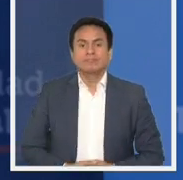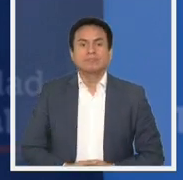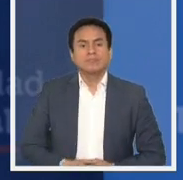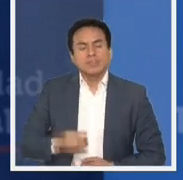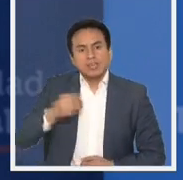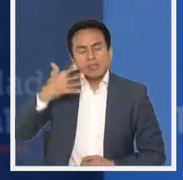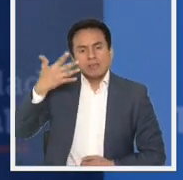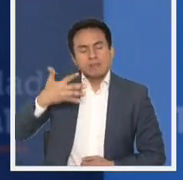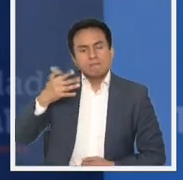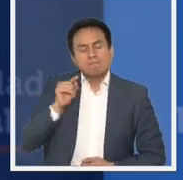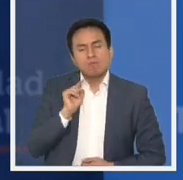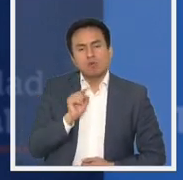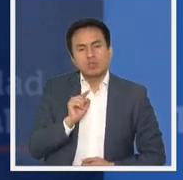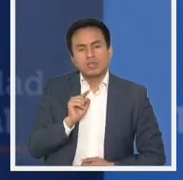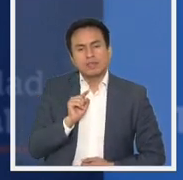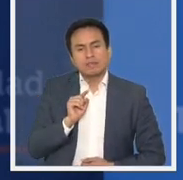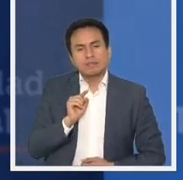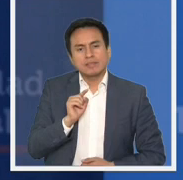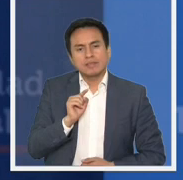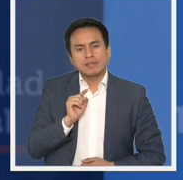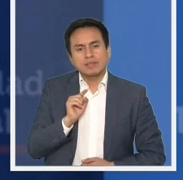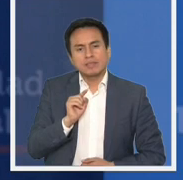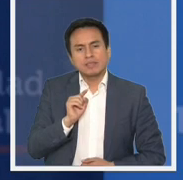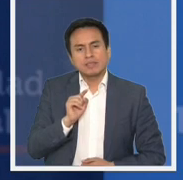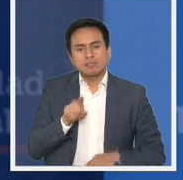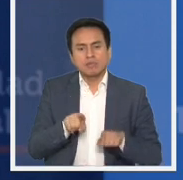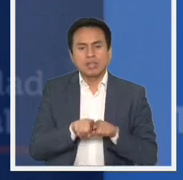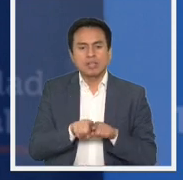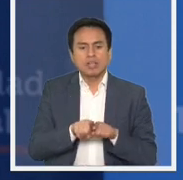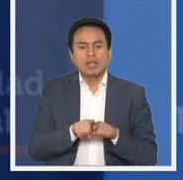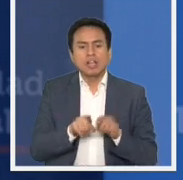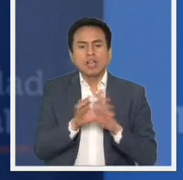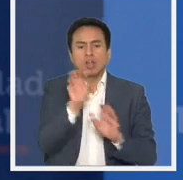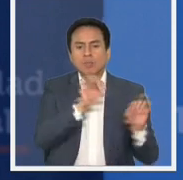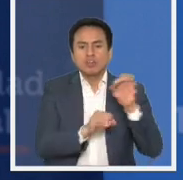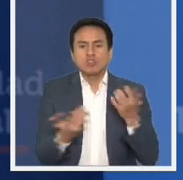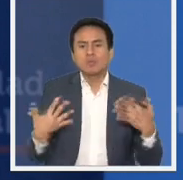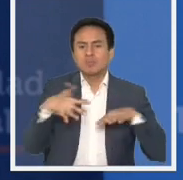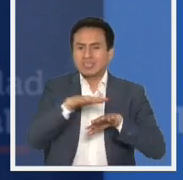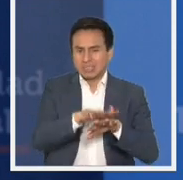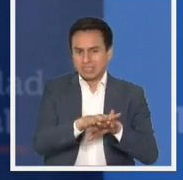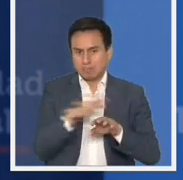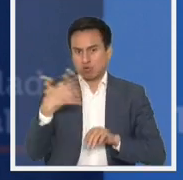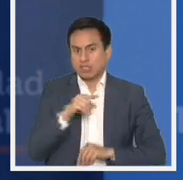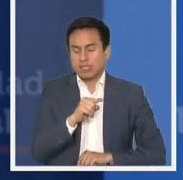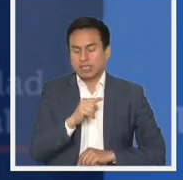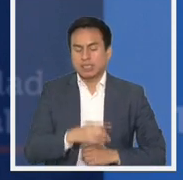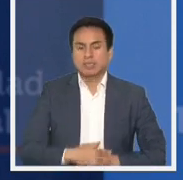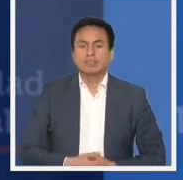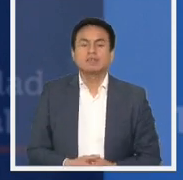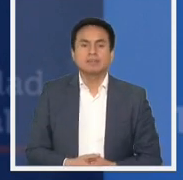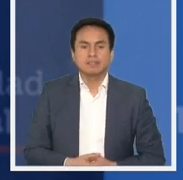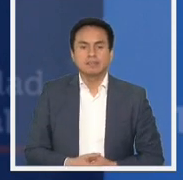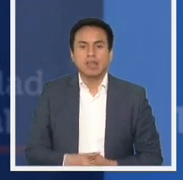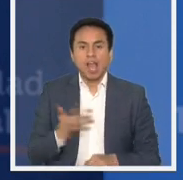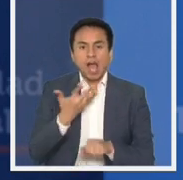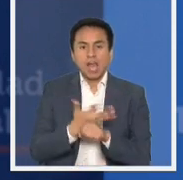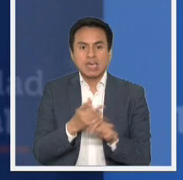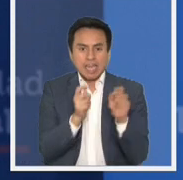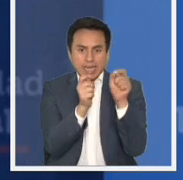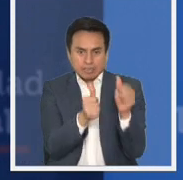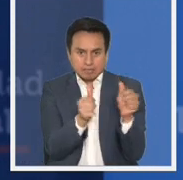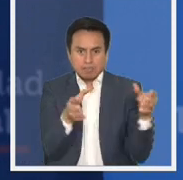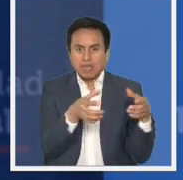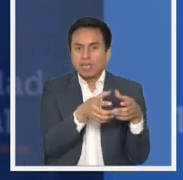es importante el tener una convención mixta en donde existan